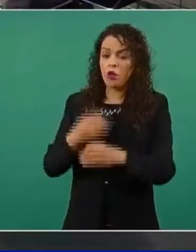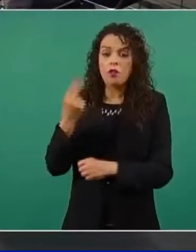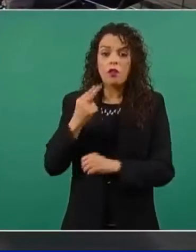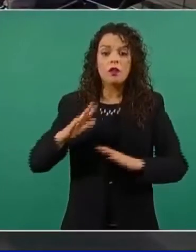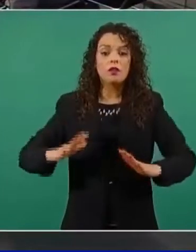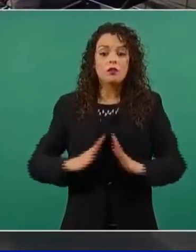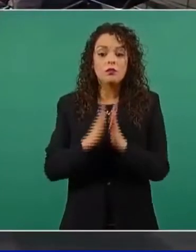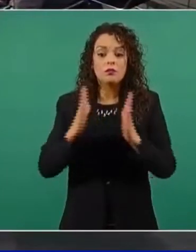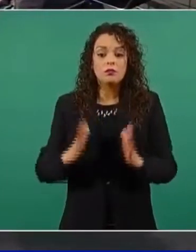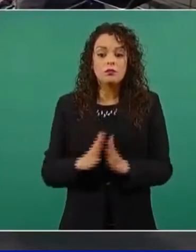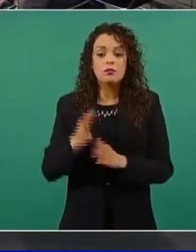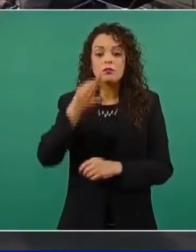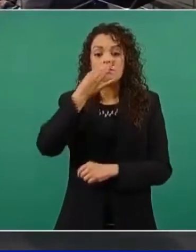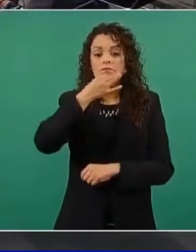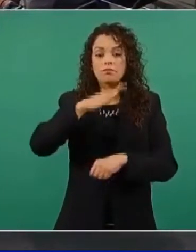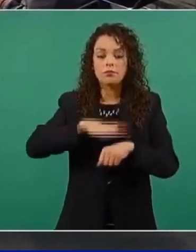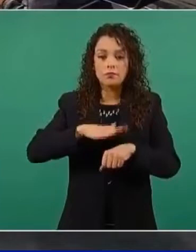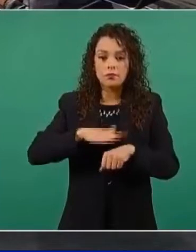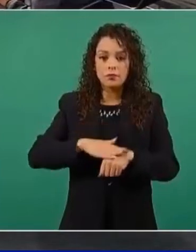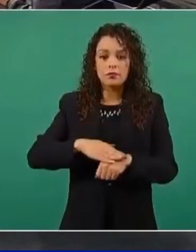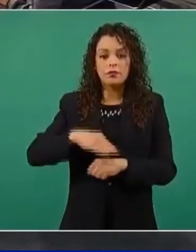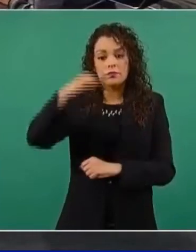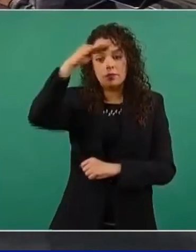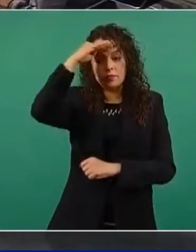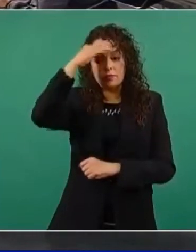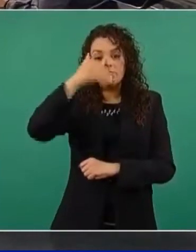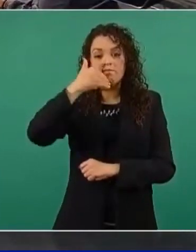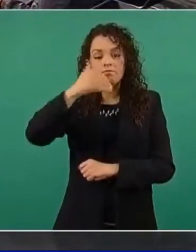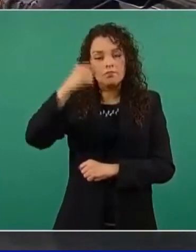todos, tomando conciencia.